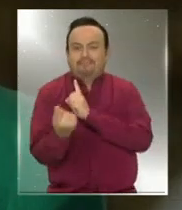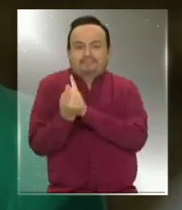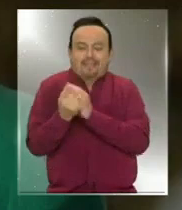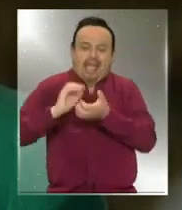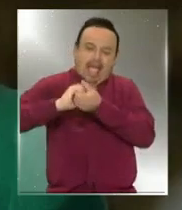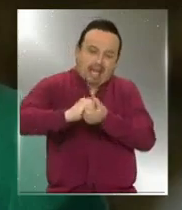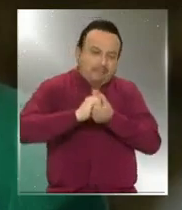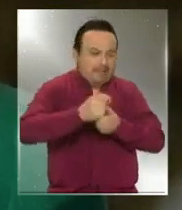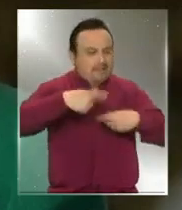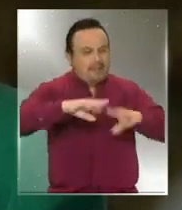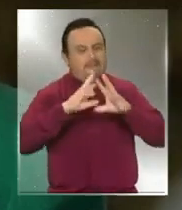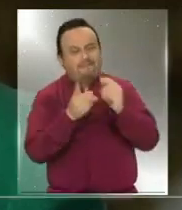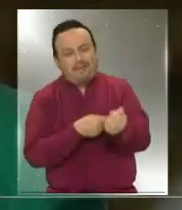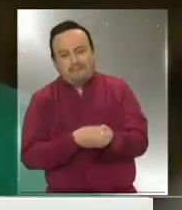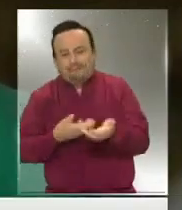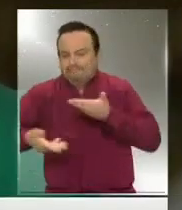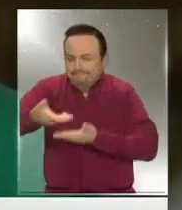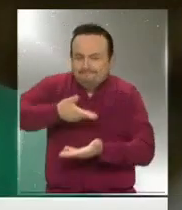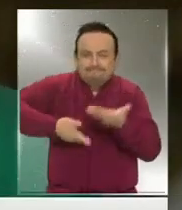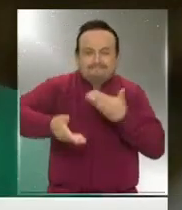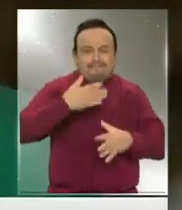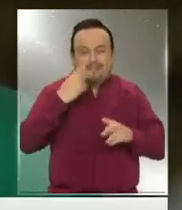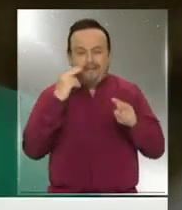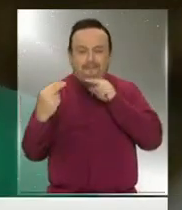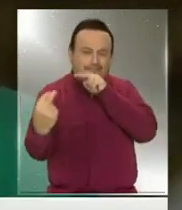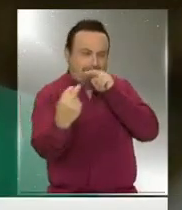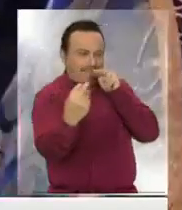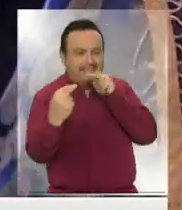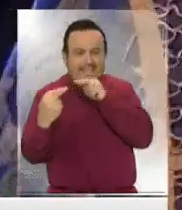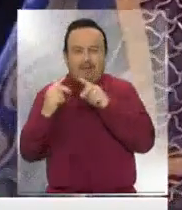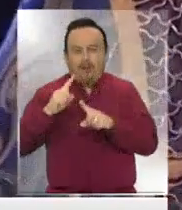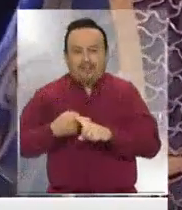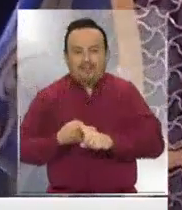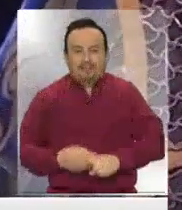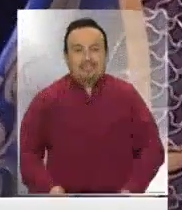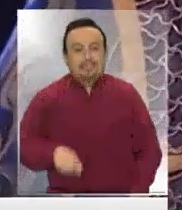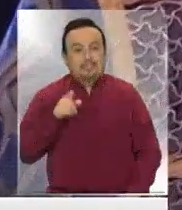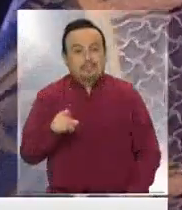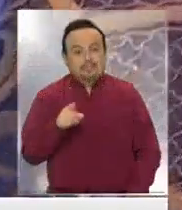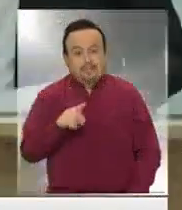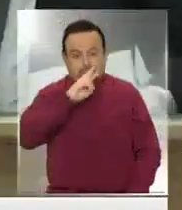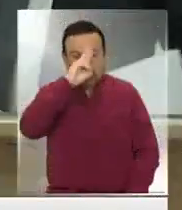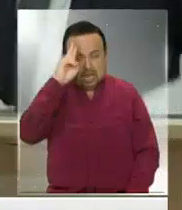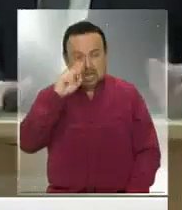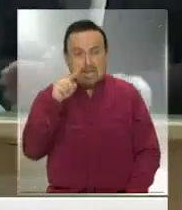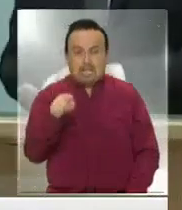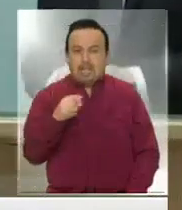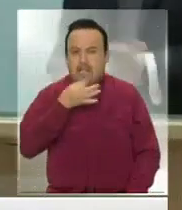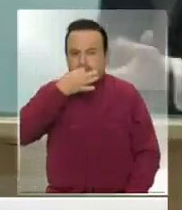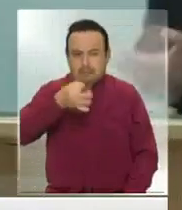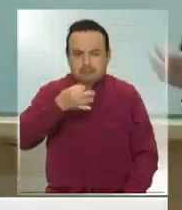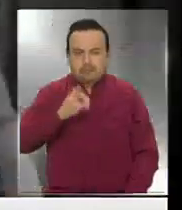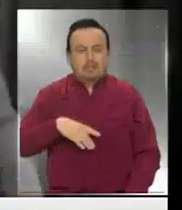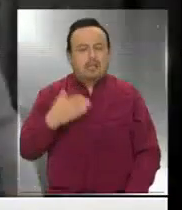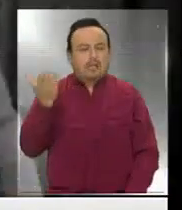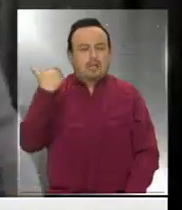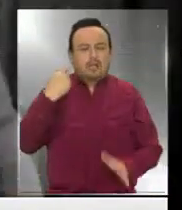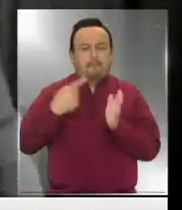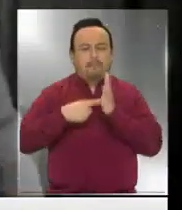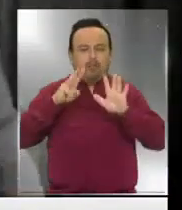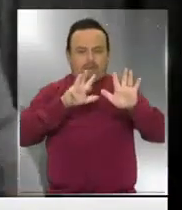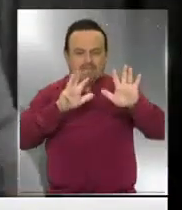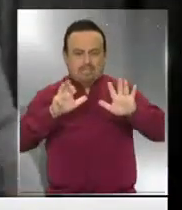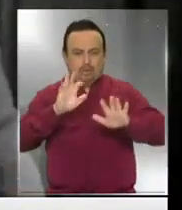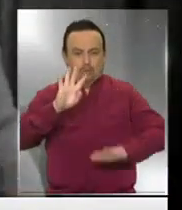Estaremos con nuestras familias. Nos volveremos a ver. Isabel II se refirió a su discurso en